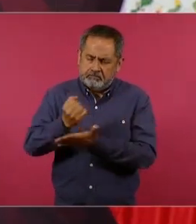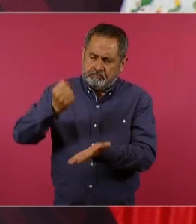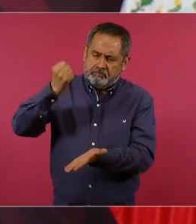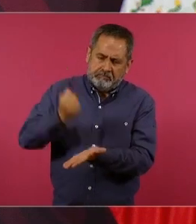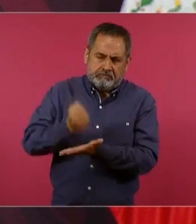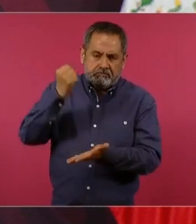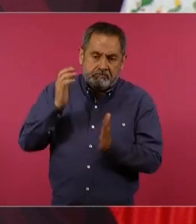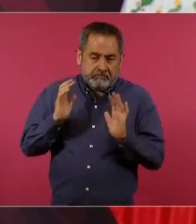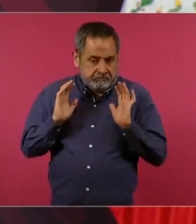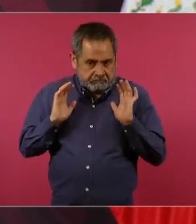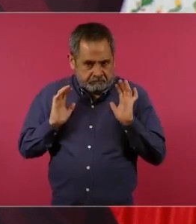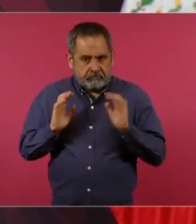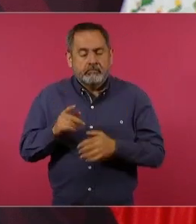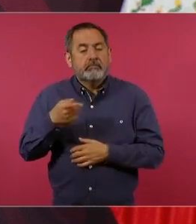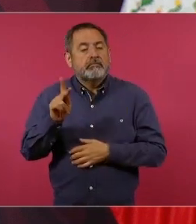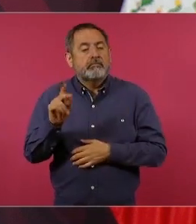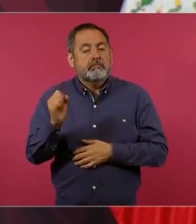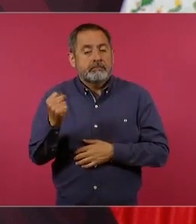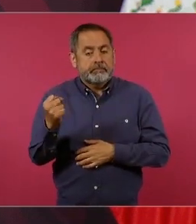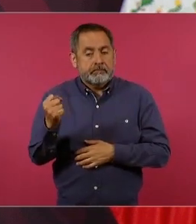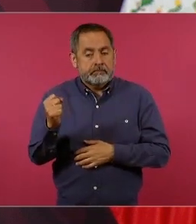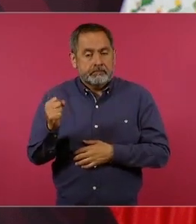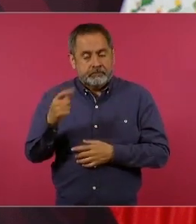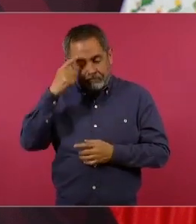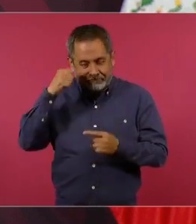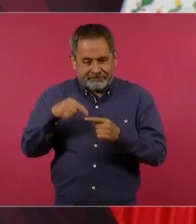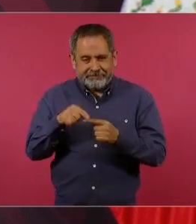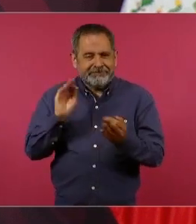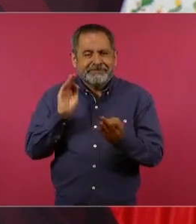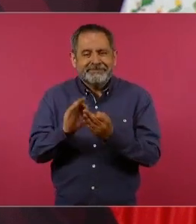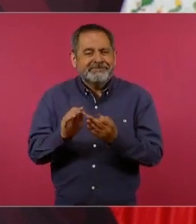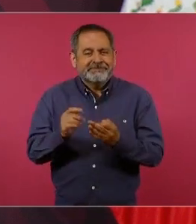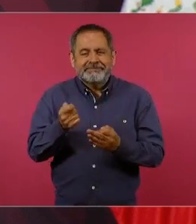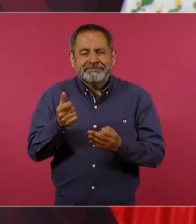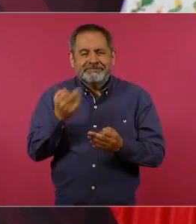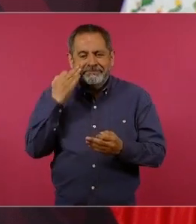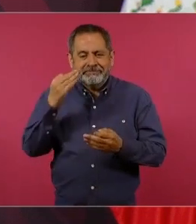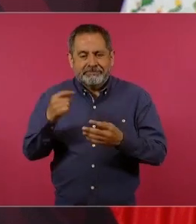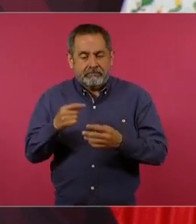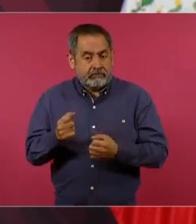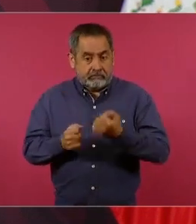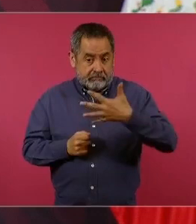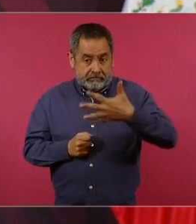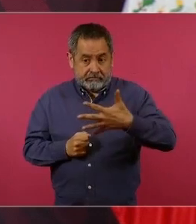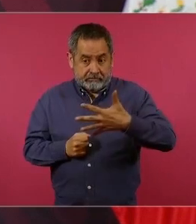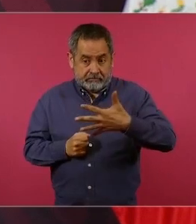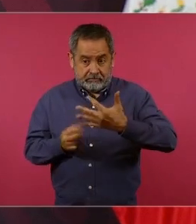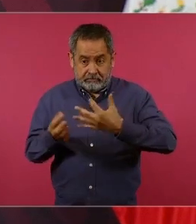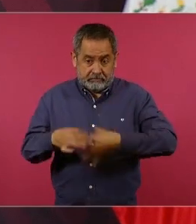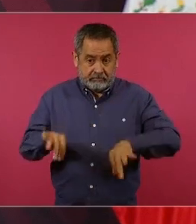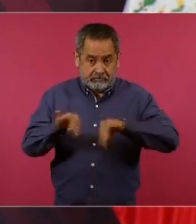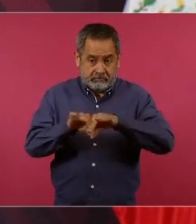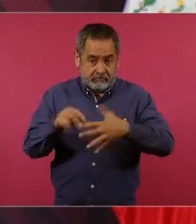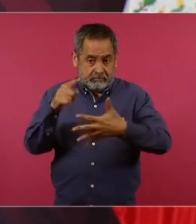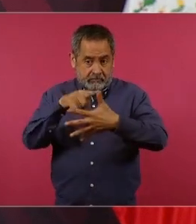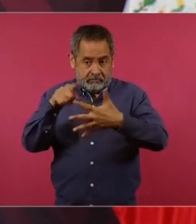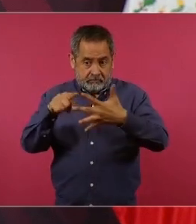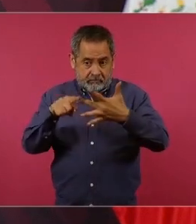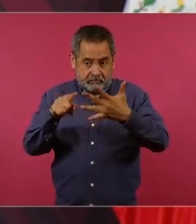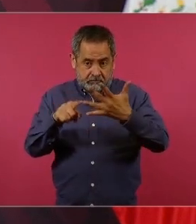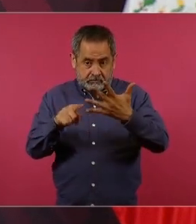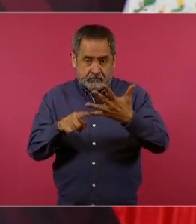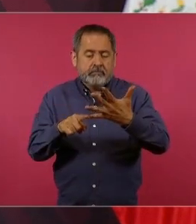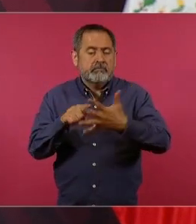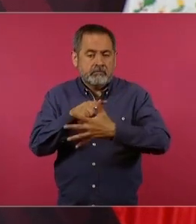pero para septiembre yo pienso que hay 5 que son importantes,